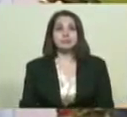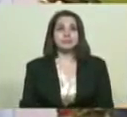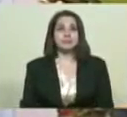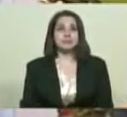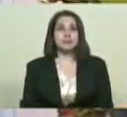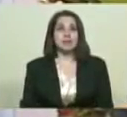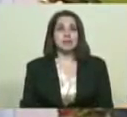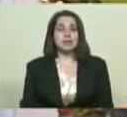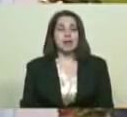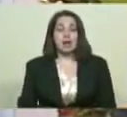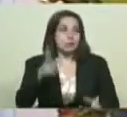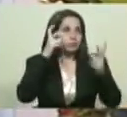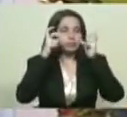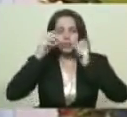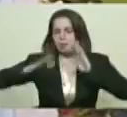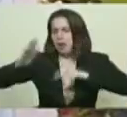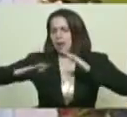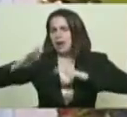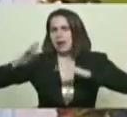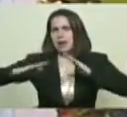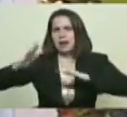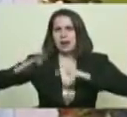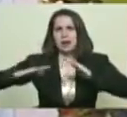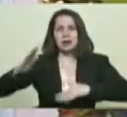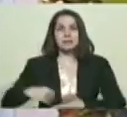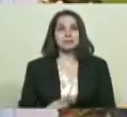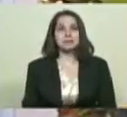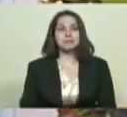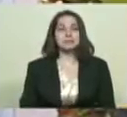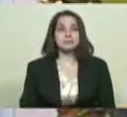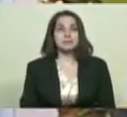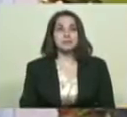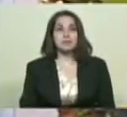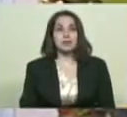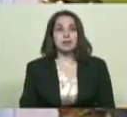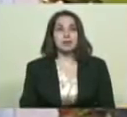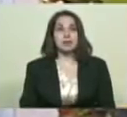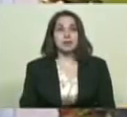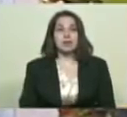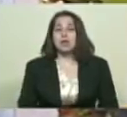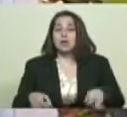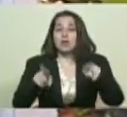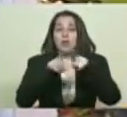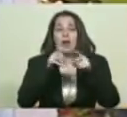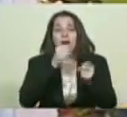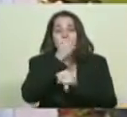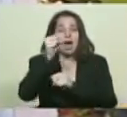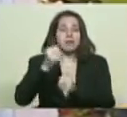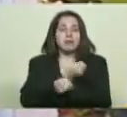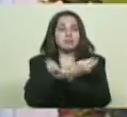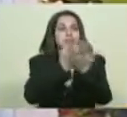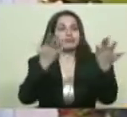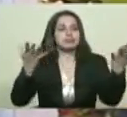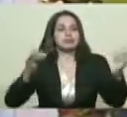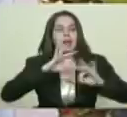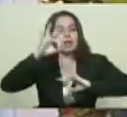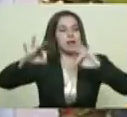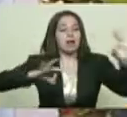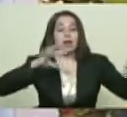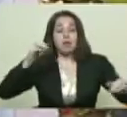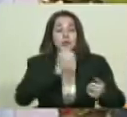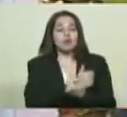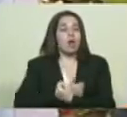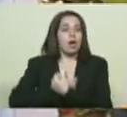A sonar y resonar, a llevar nuestro canto, a llevar nuestro amor, nuestra